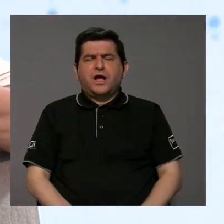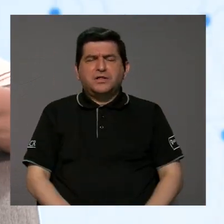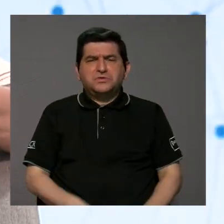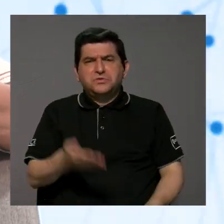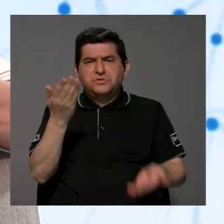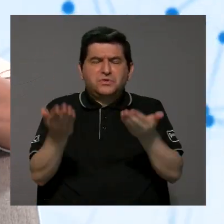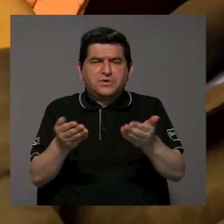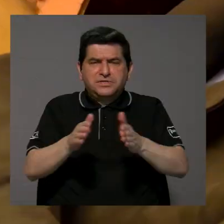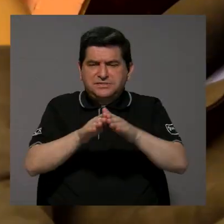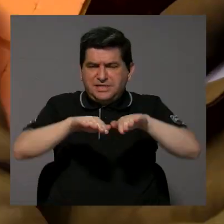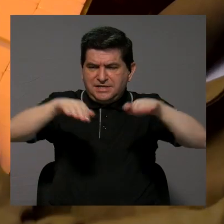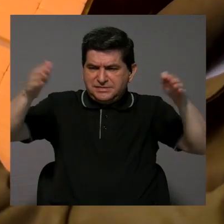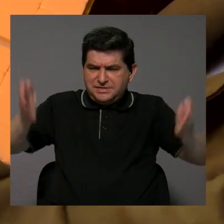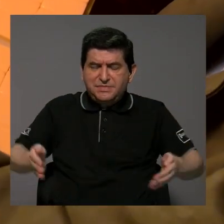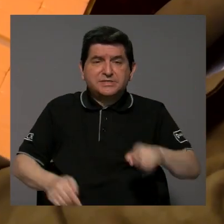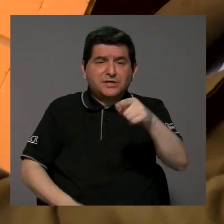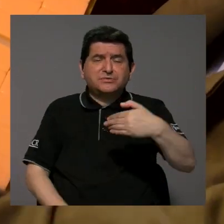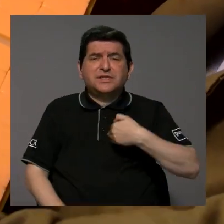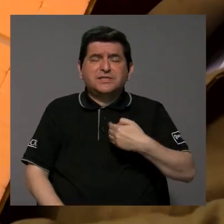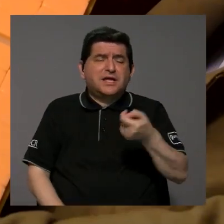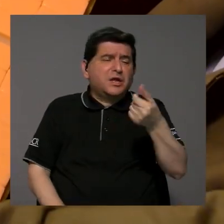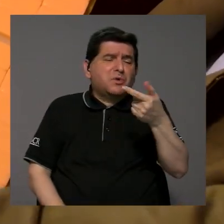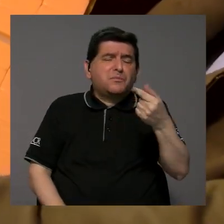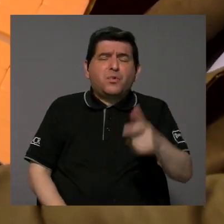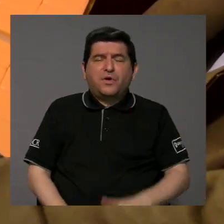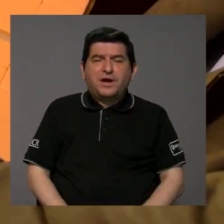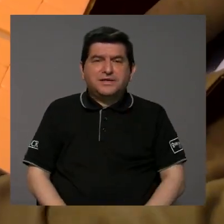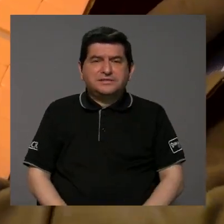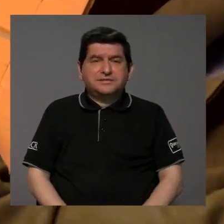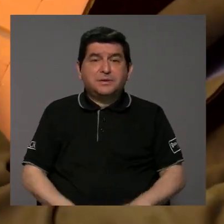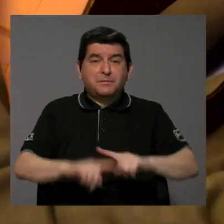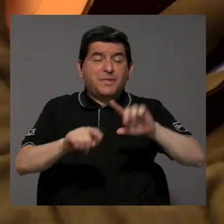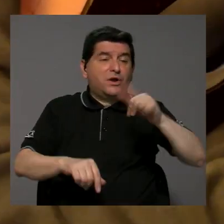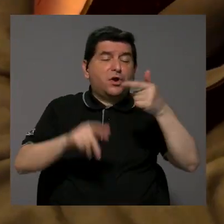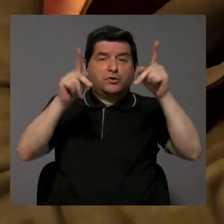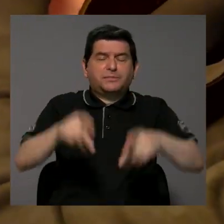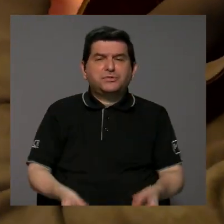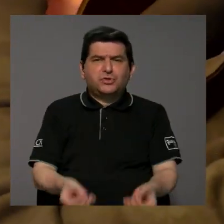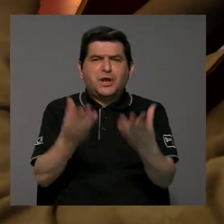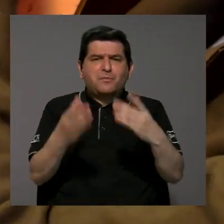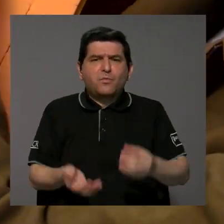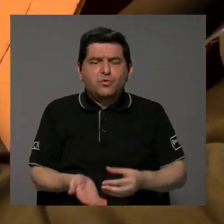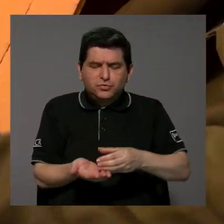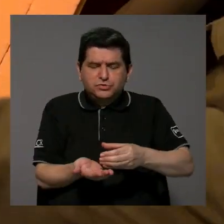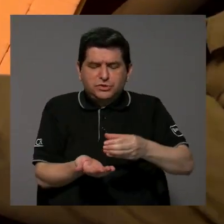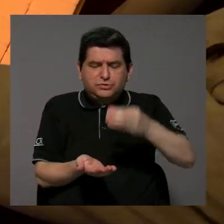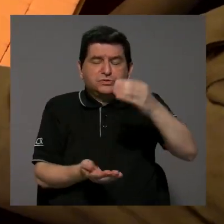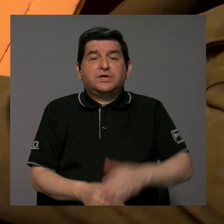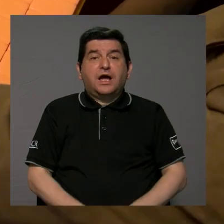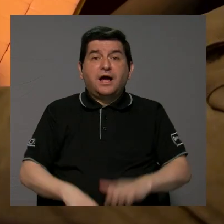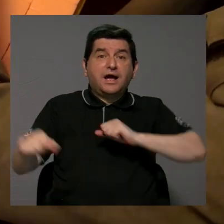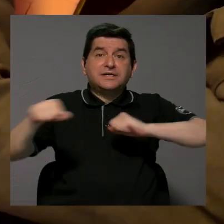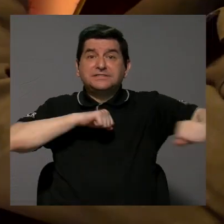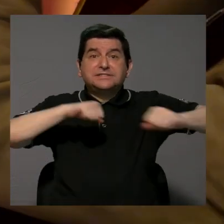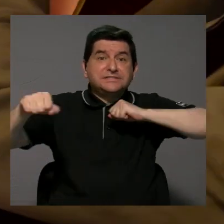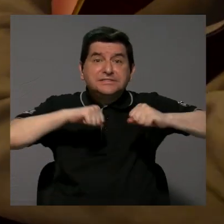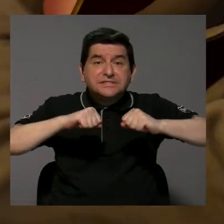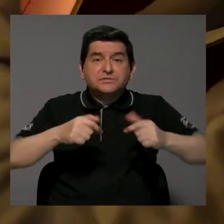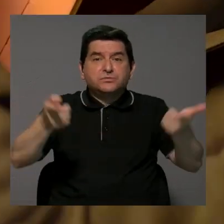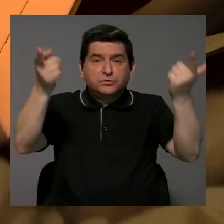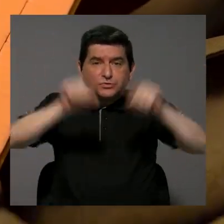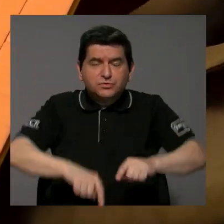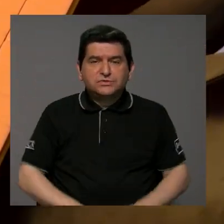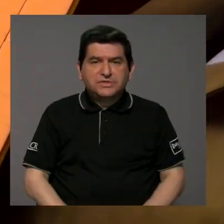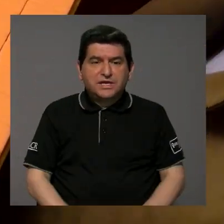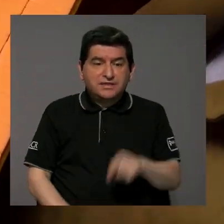en un juego de mesa donde usted tiene muy pocas fichas y la otra persona tiene muchas fichas y de repente hay un sismo, ojalá que no, pero digamos